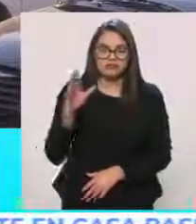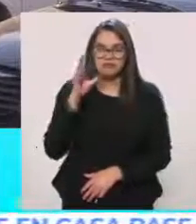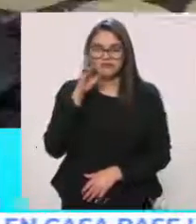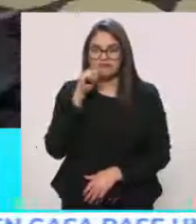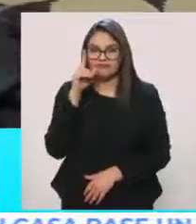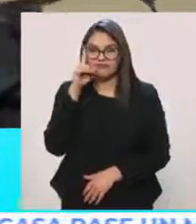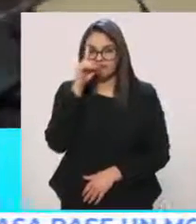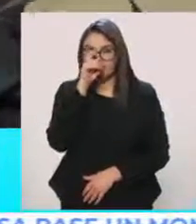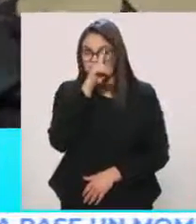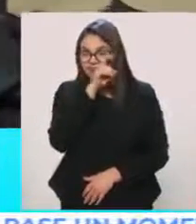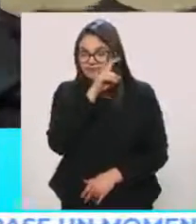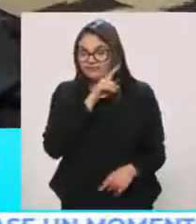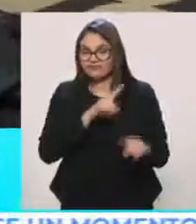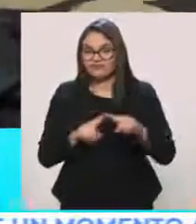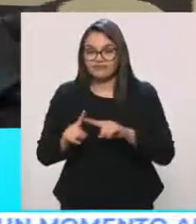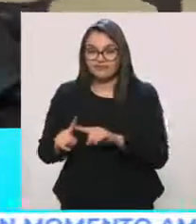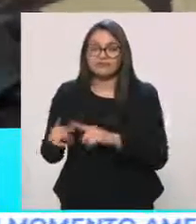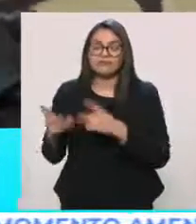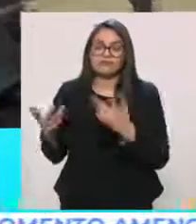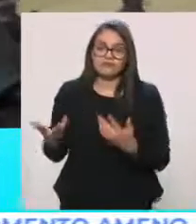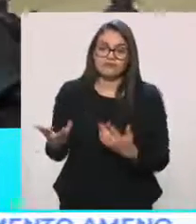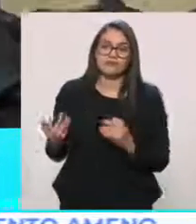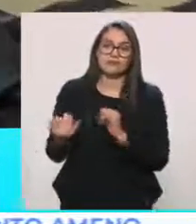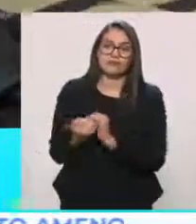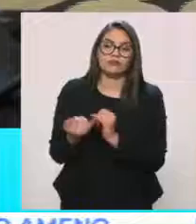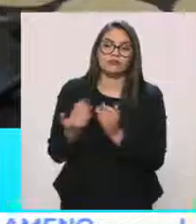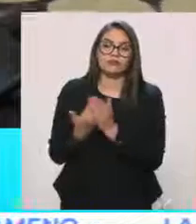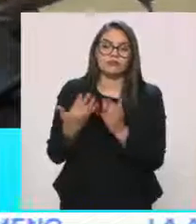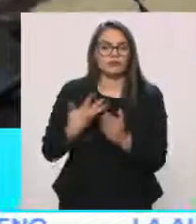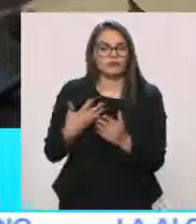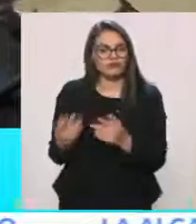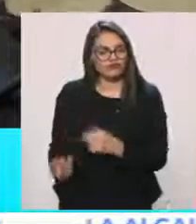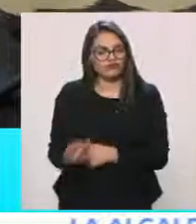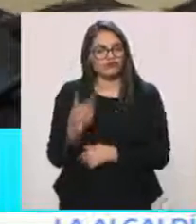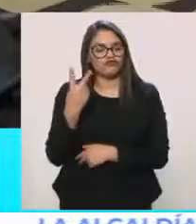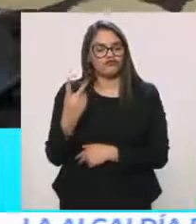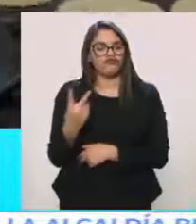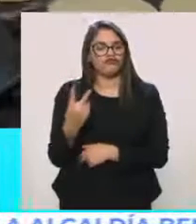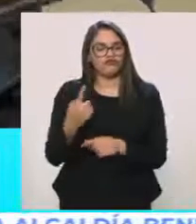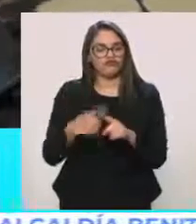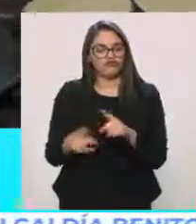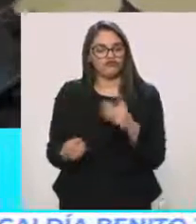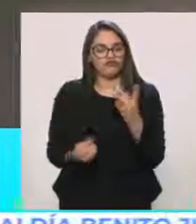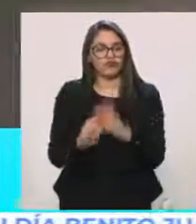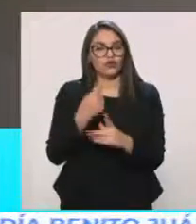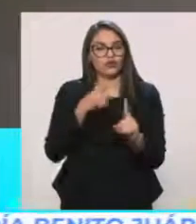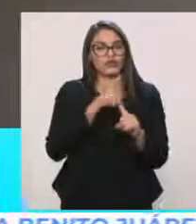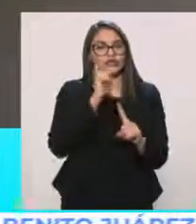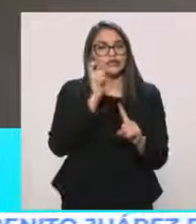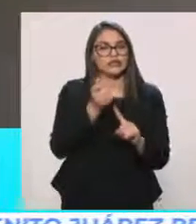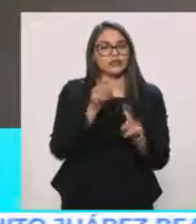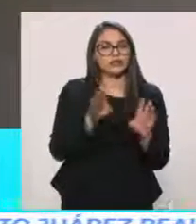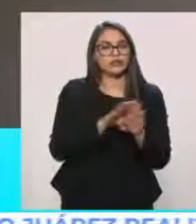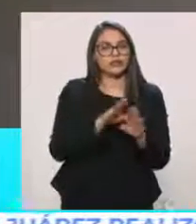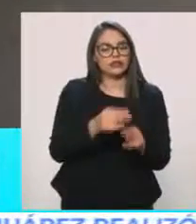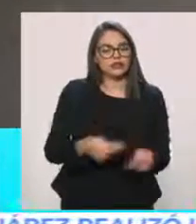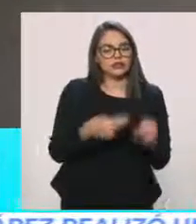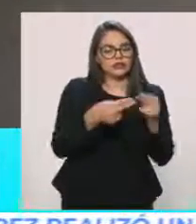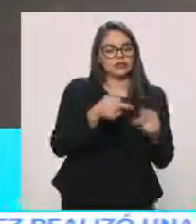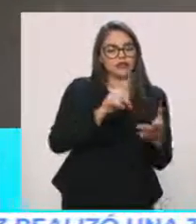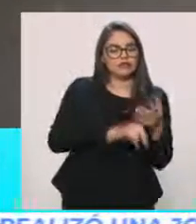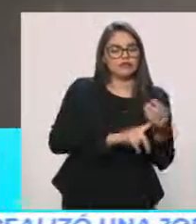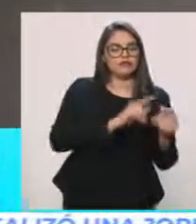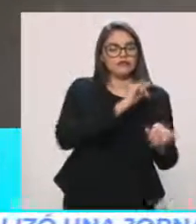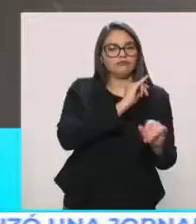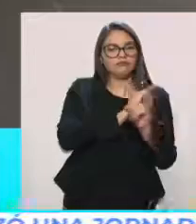intervenir en el comercio electrónico, y vamos a tener dos plataformas, una para las tiendas en línea y una para las